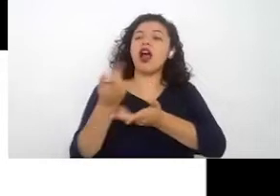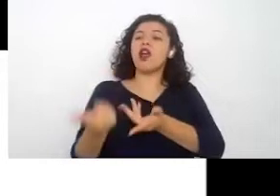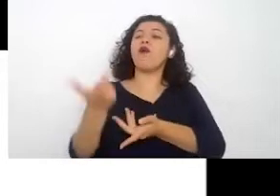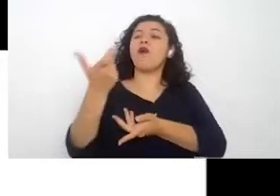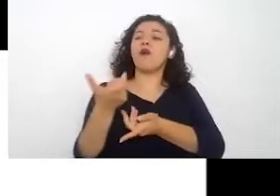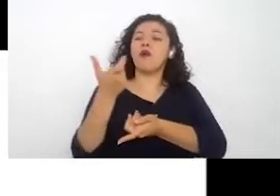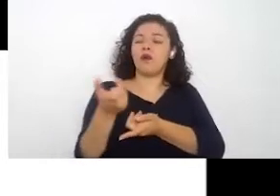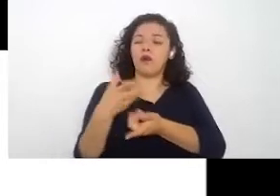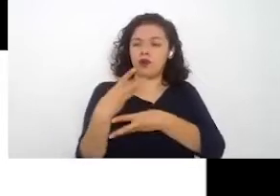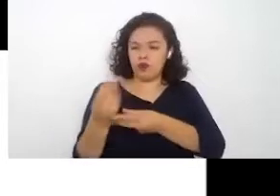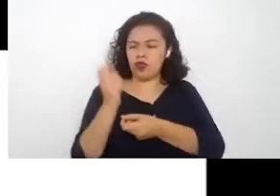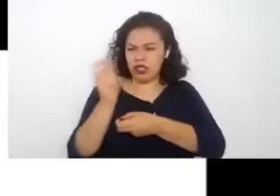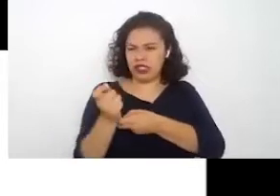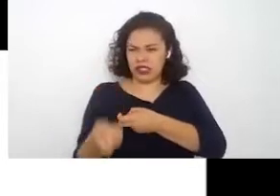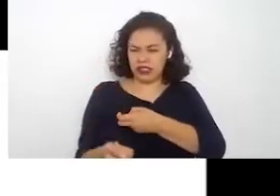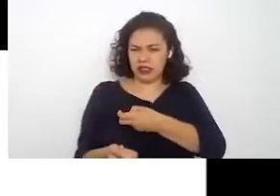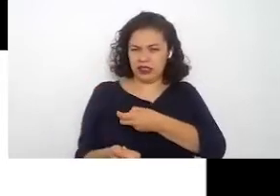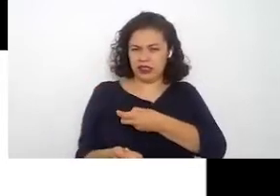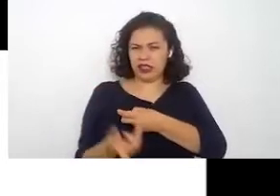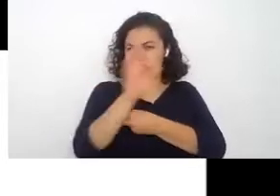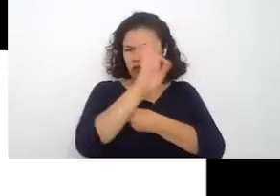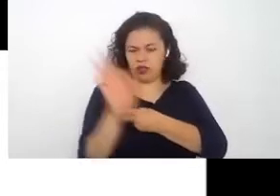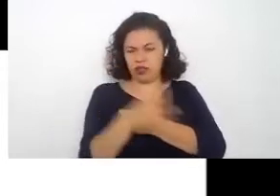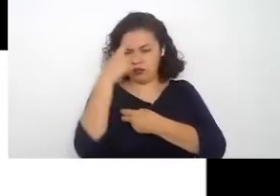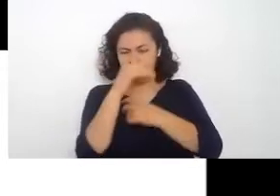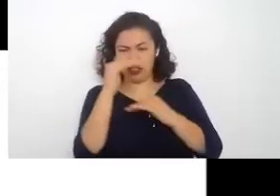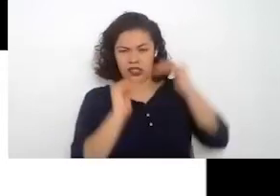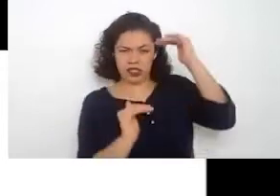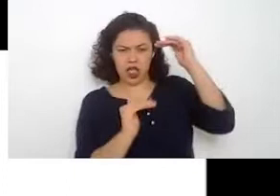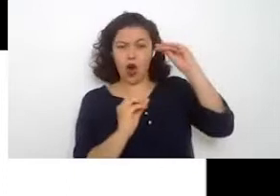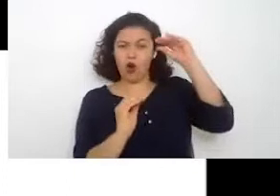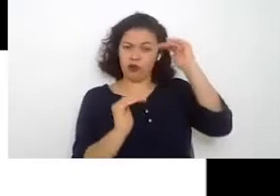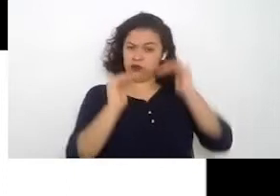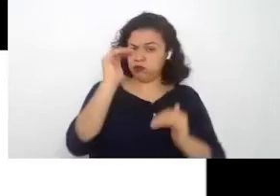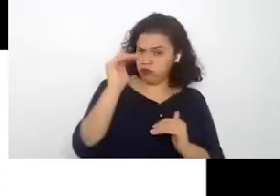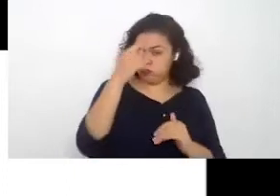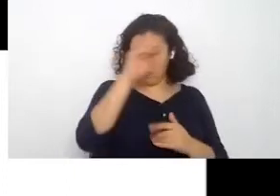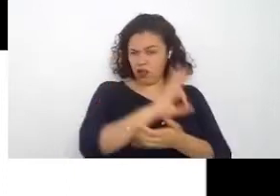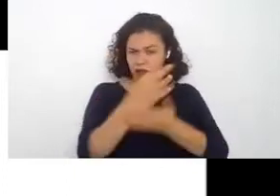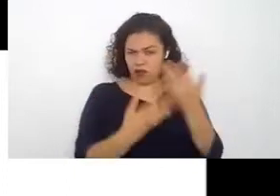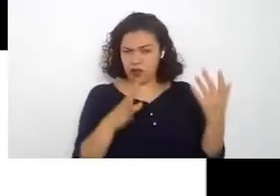emitido y cómo es el porcentaje con respecto a lo que se ha facturado,